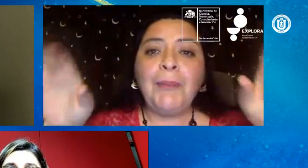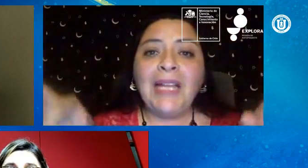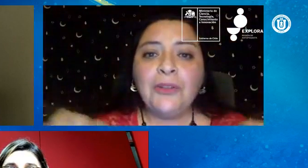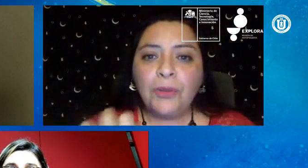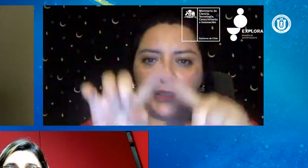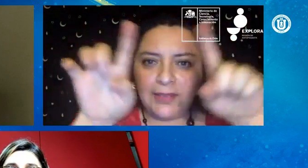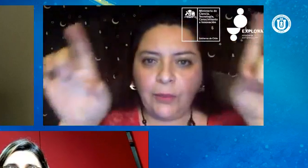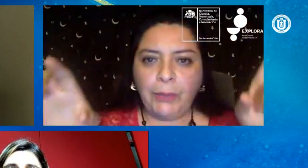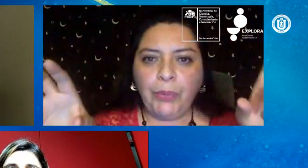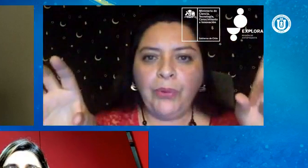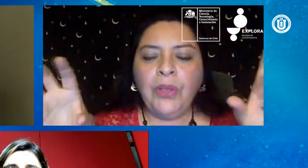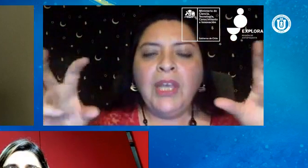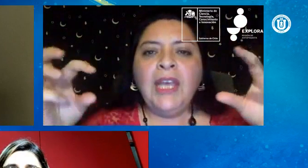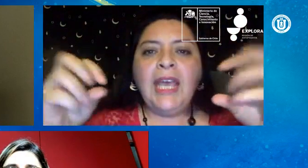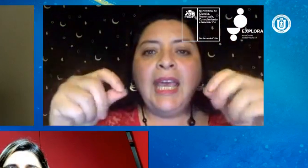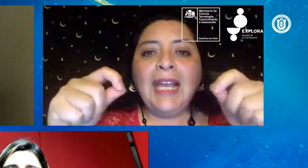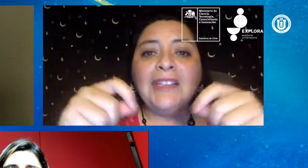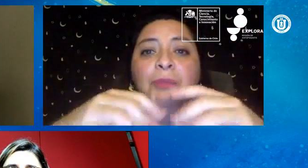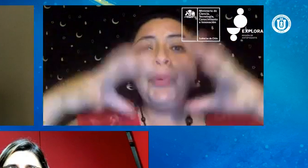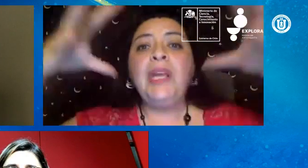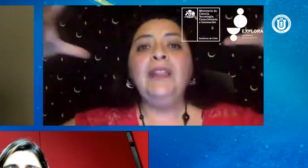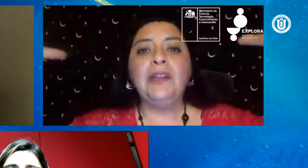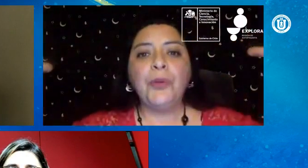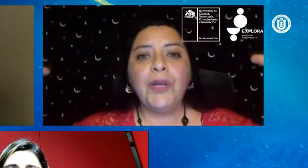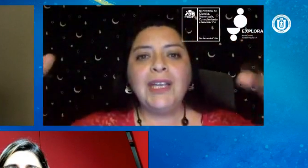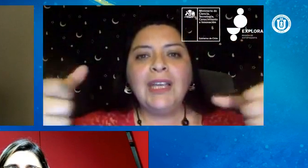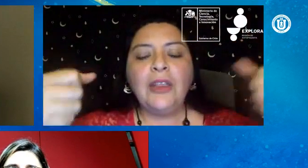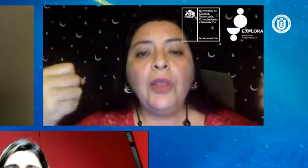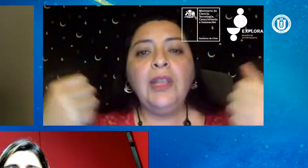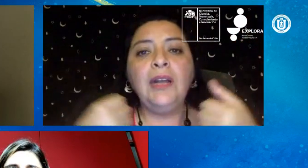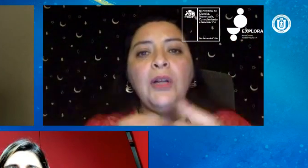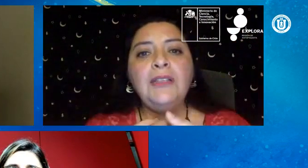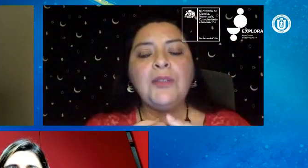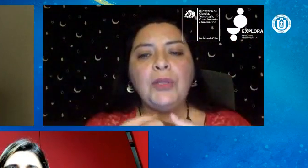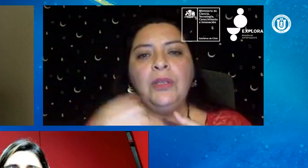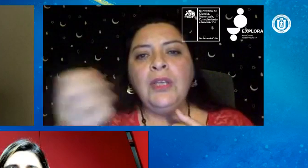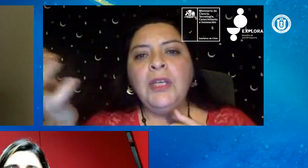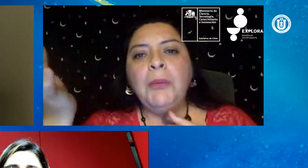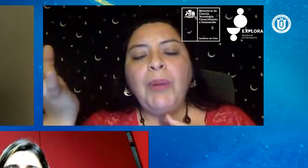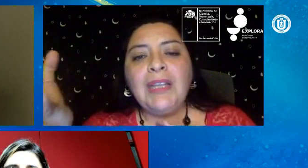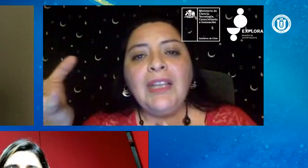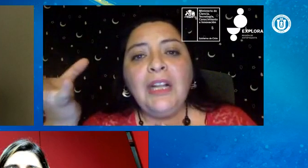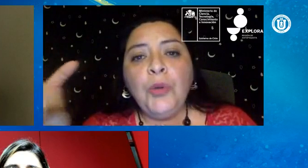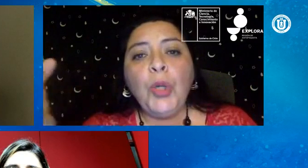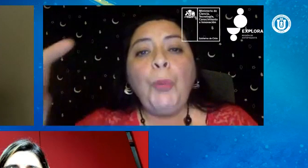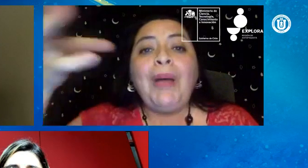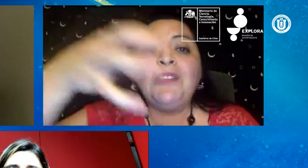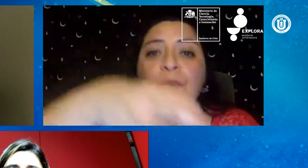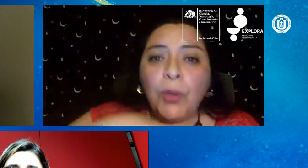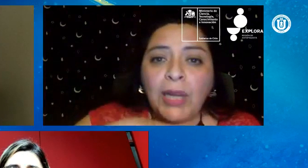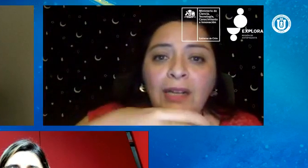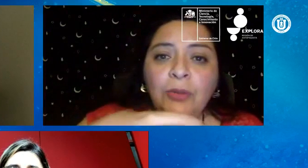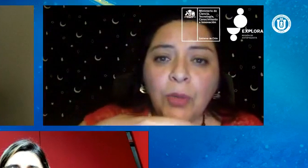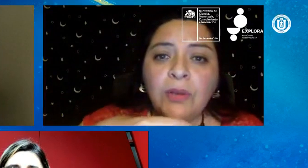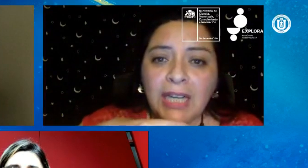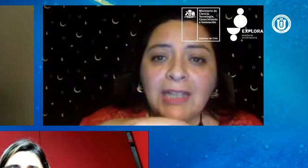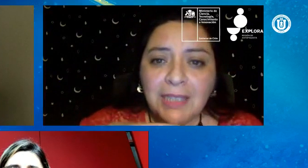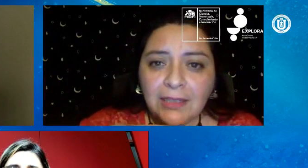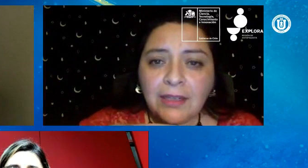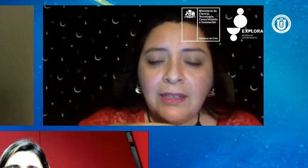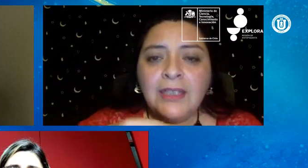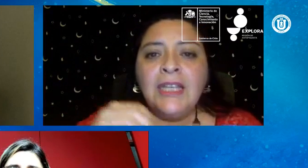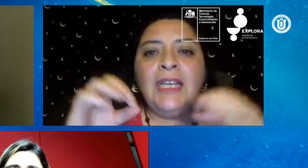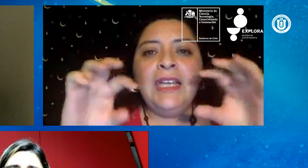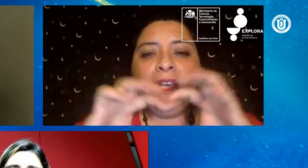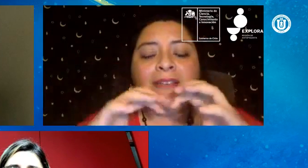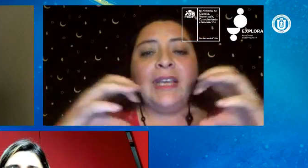del manto de ese cuerpo, es el spray de roca que quedó de la colisión, parte del núcleo pasó al núcleo de la